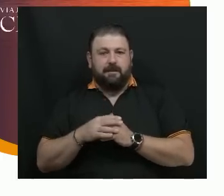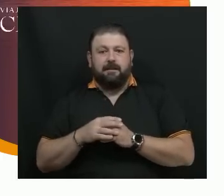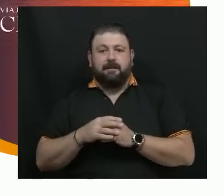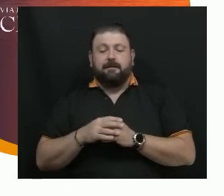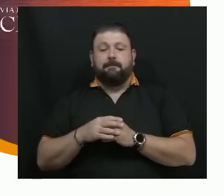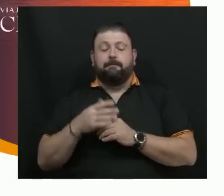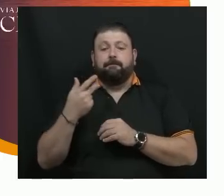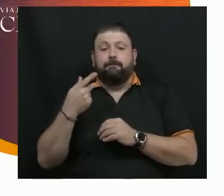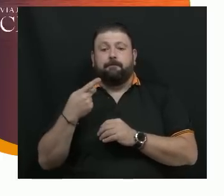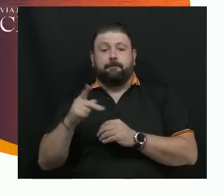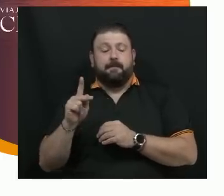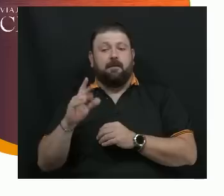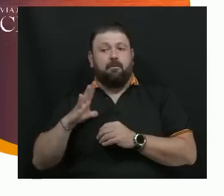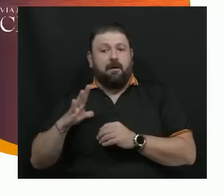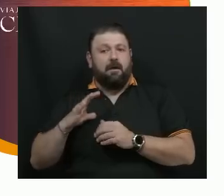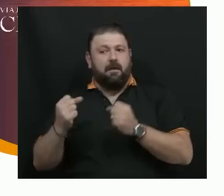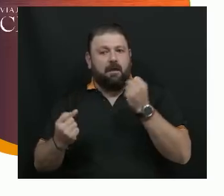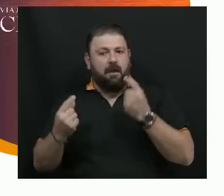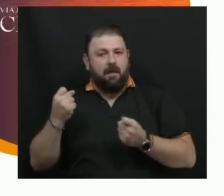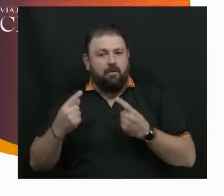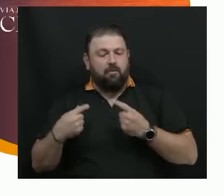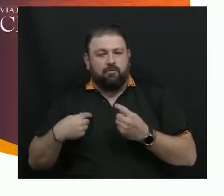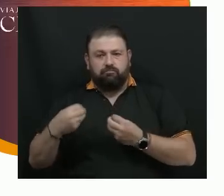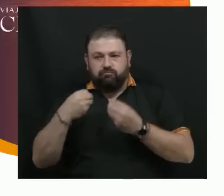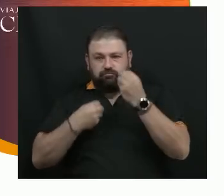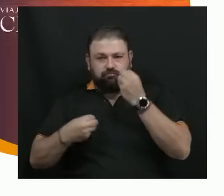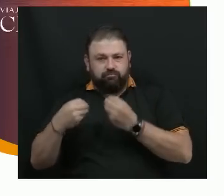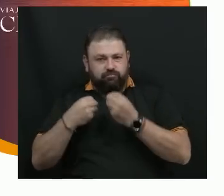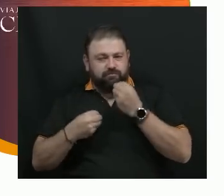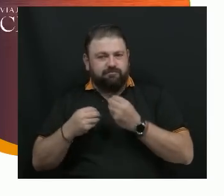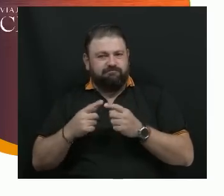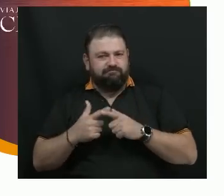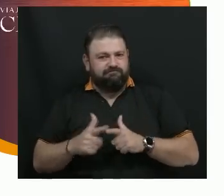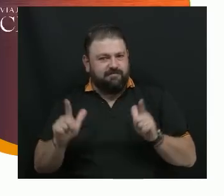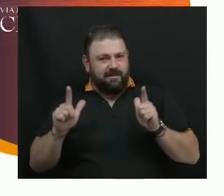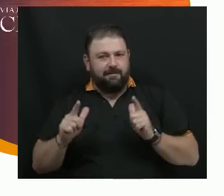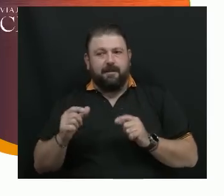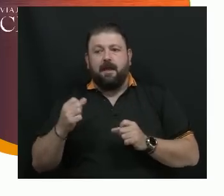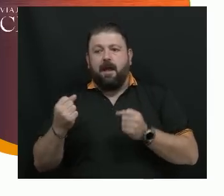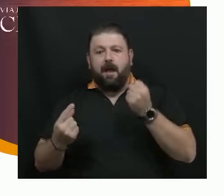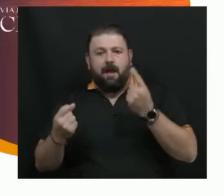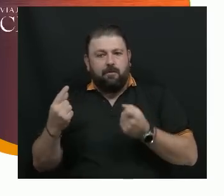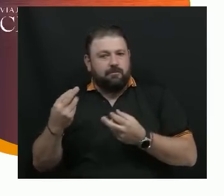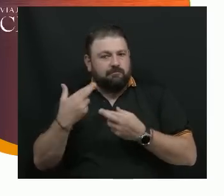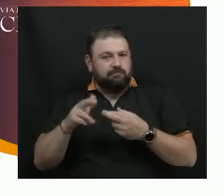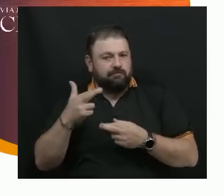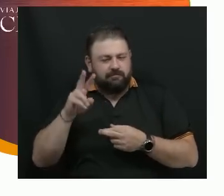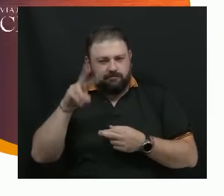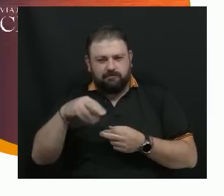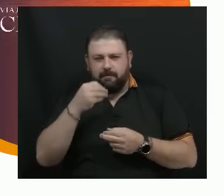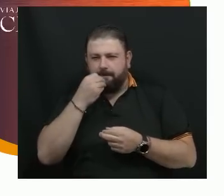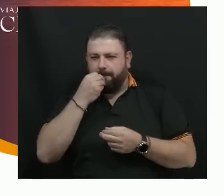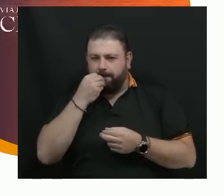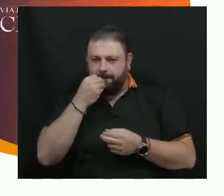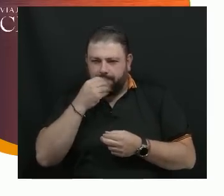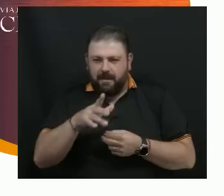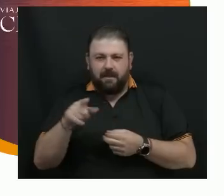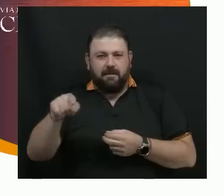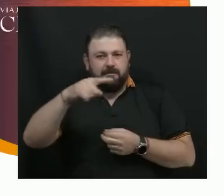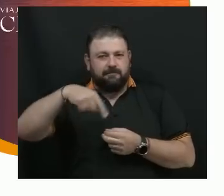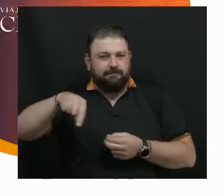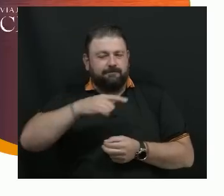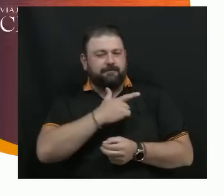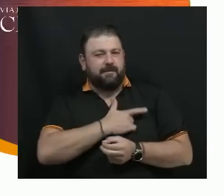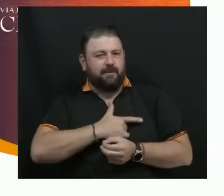buffets y esto, pero hay unos restaurantes ahí que están muy, muy padres, hay variedad, para que busquen ahí el que más les guste y utilicen